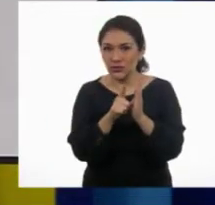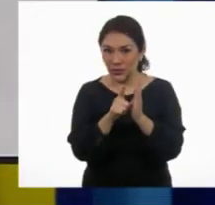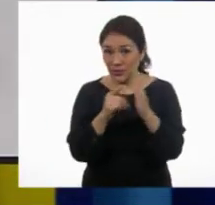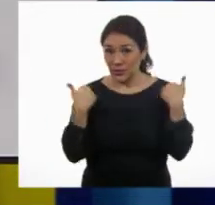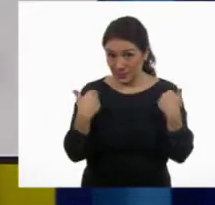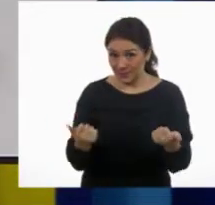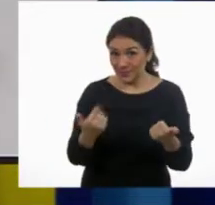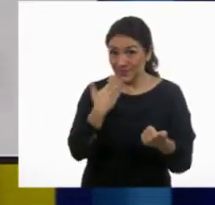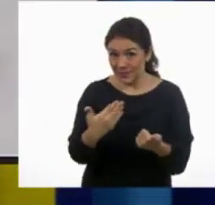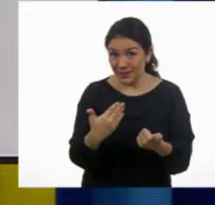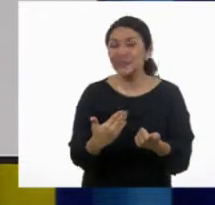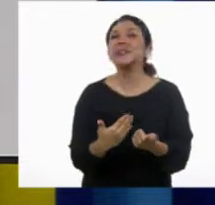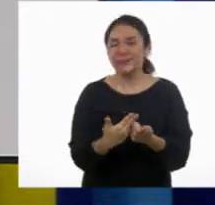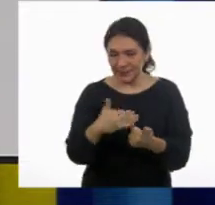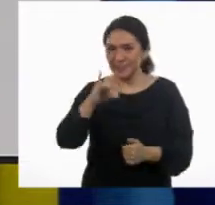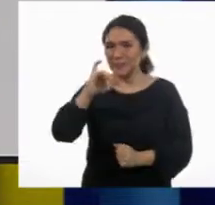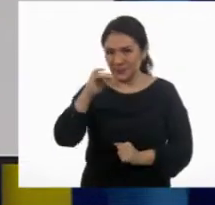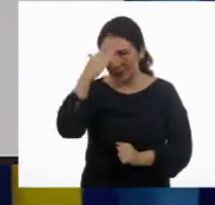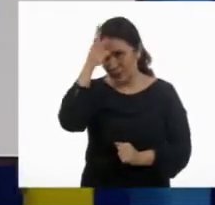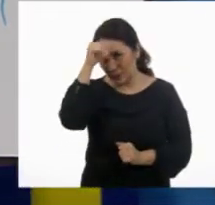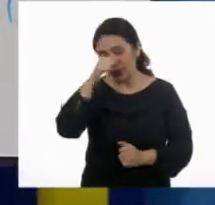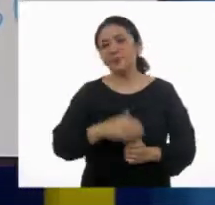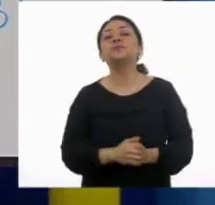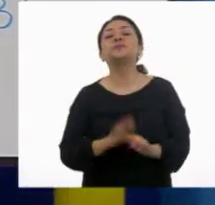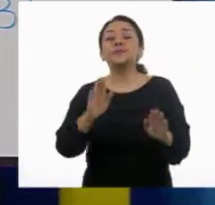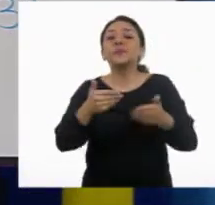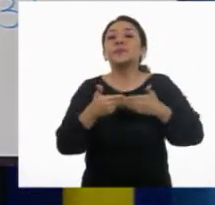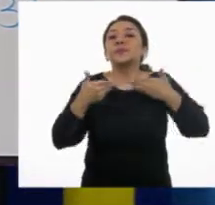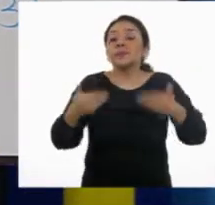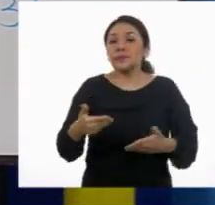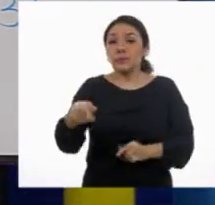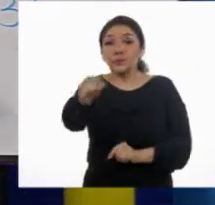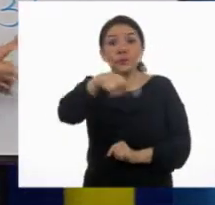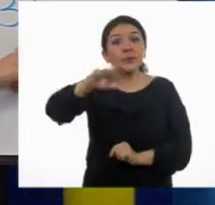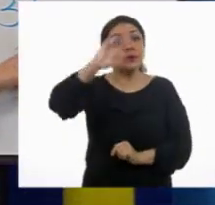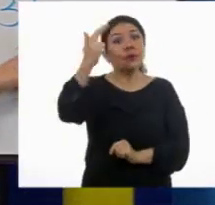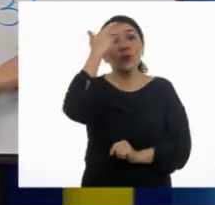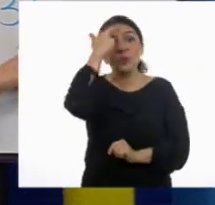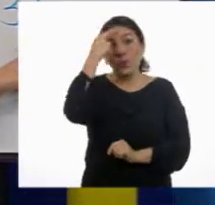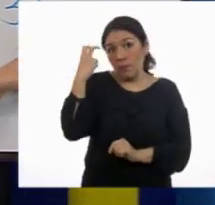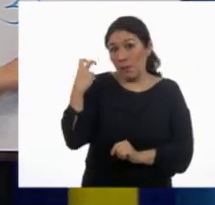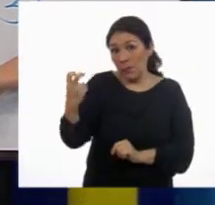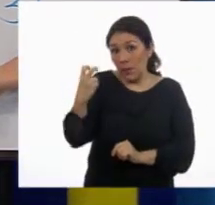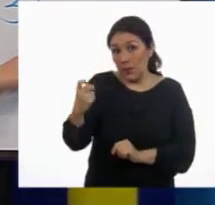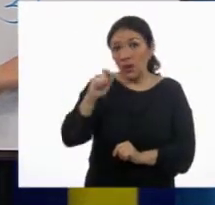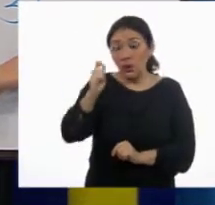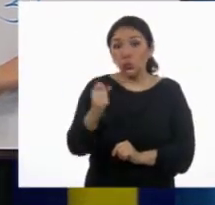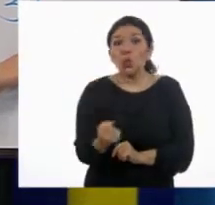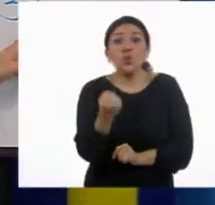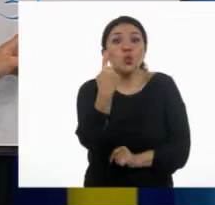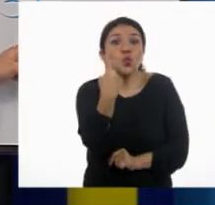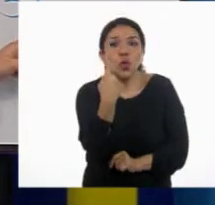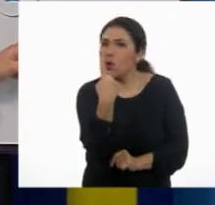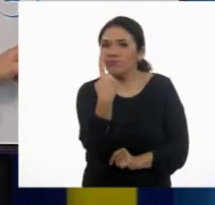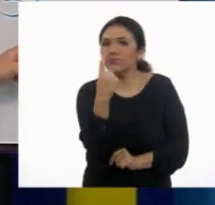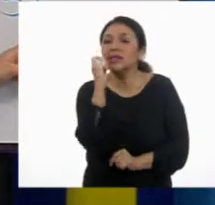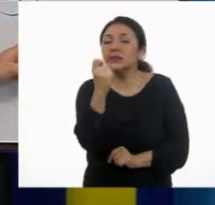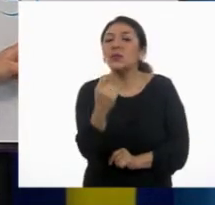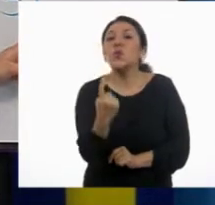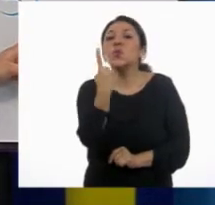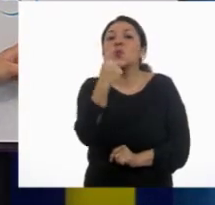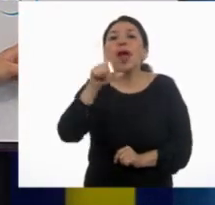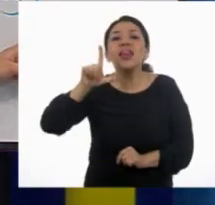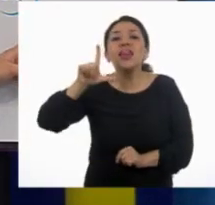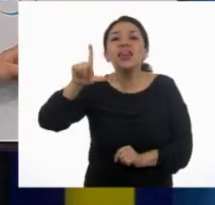acuerdo? De acuerdo. De acuerdo. Ahora sí, recuerden que este no es un 1, es